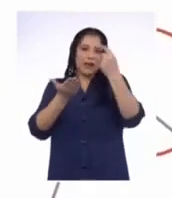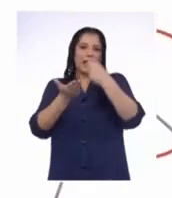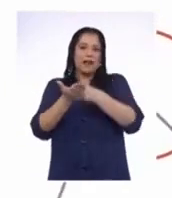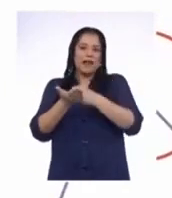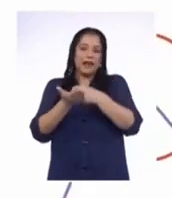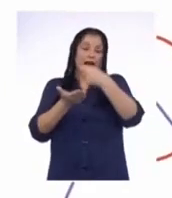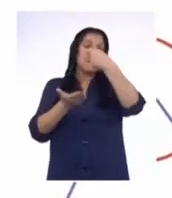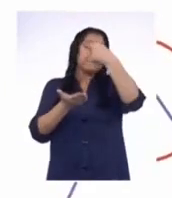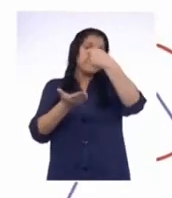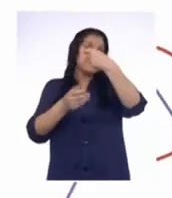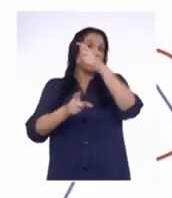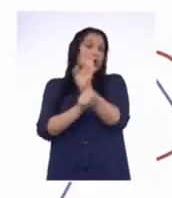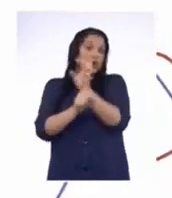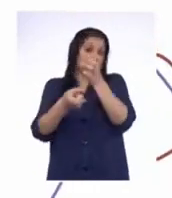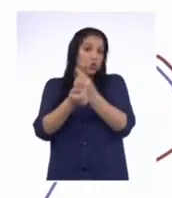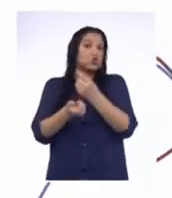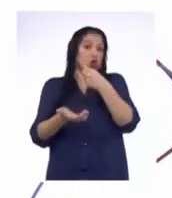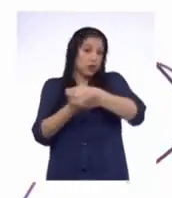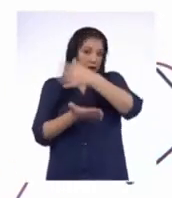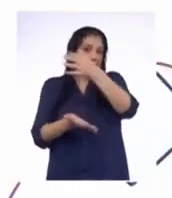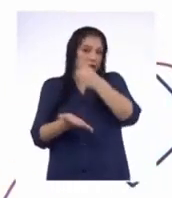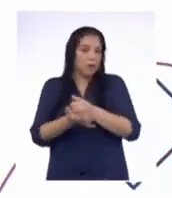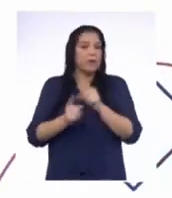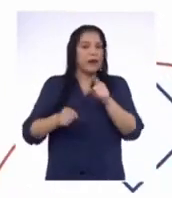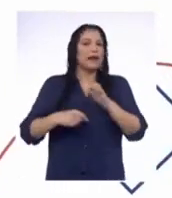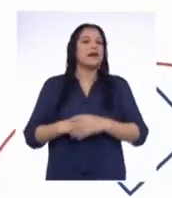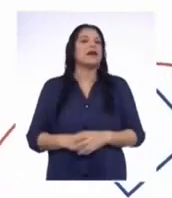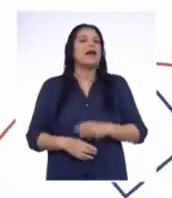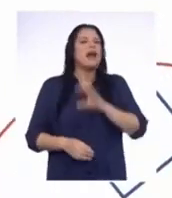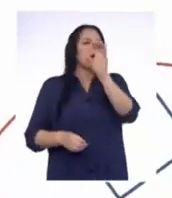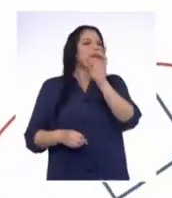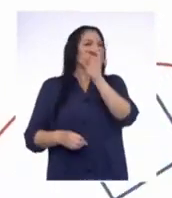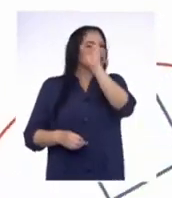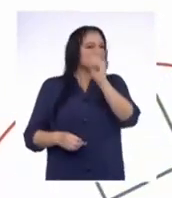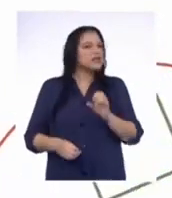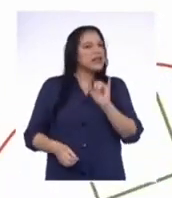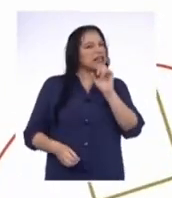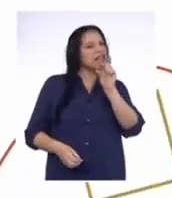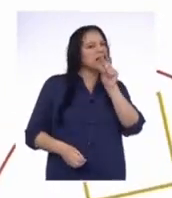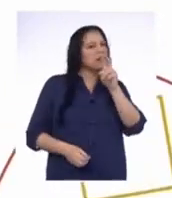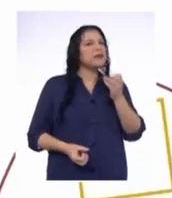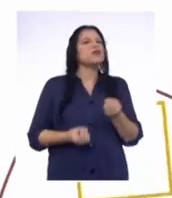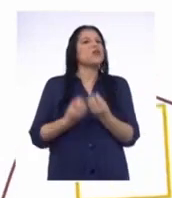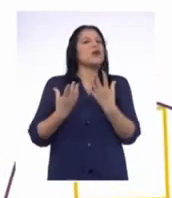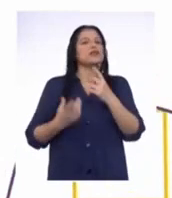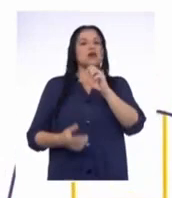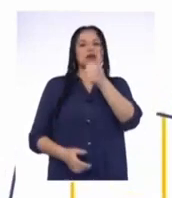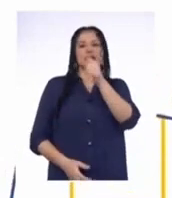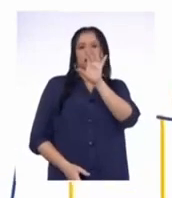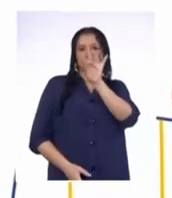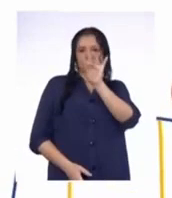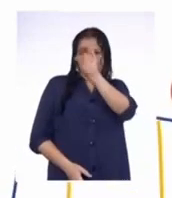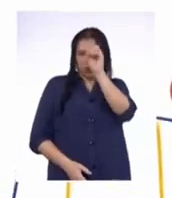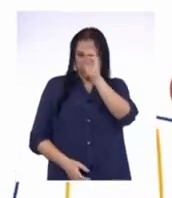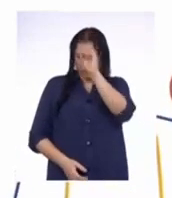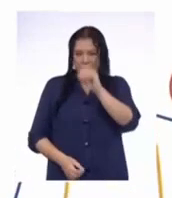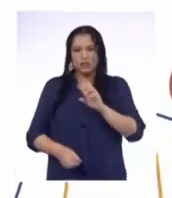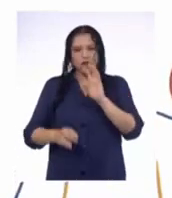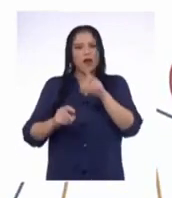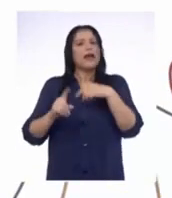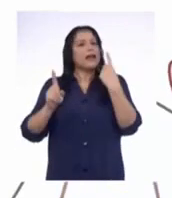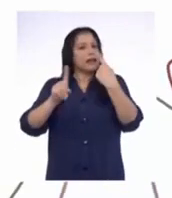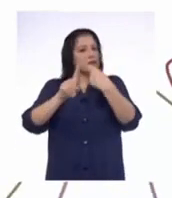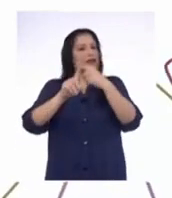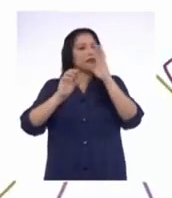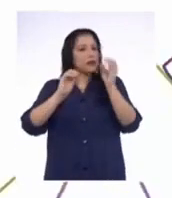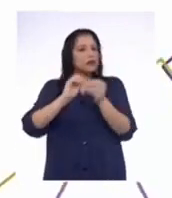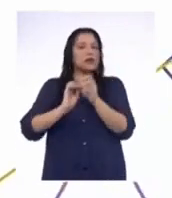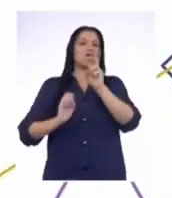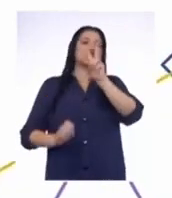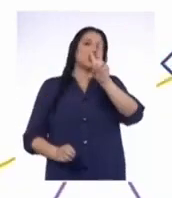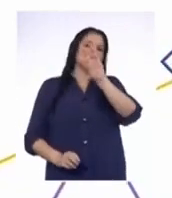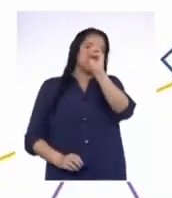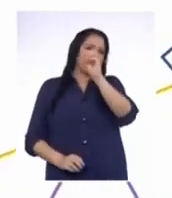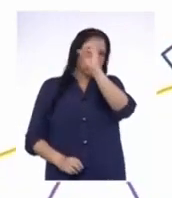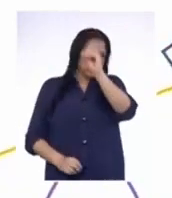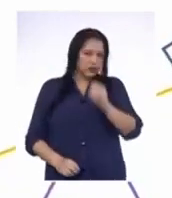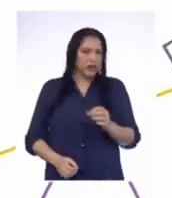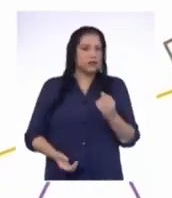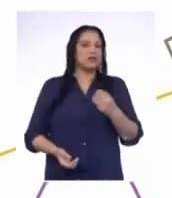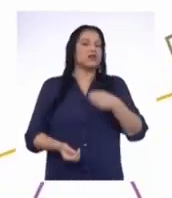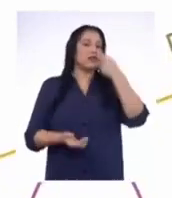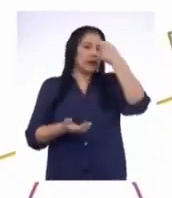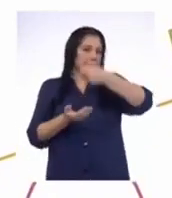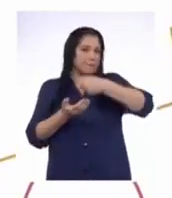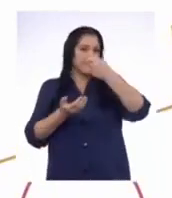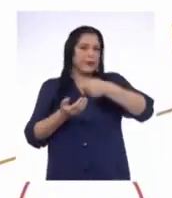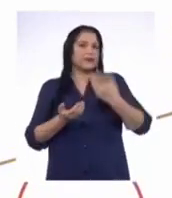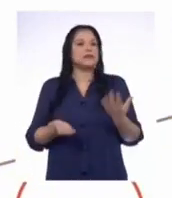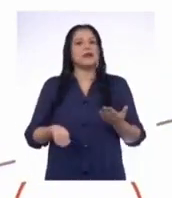adquiere. La tasa correspondiente al IGB es el 18% y esta incluye una tasa de 2% del impuesto